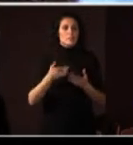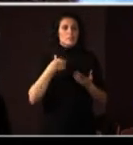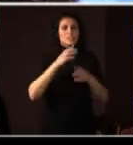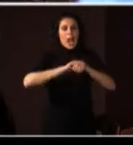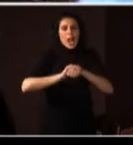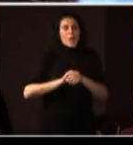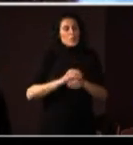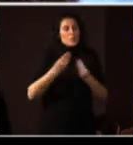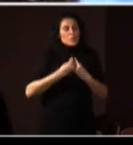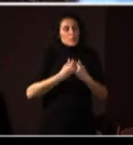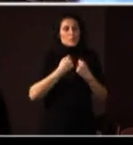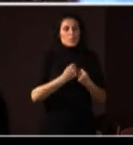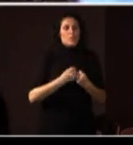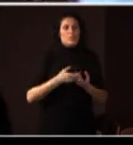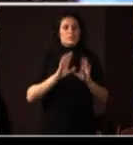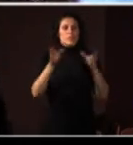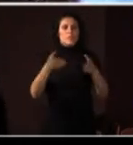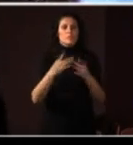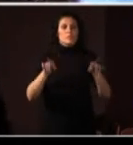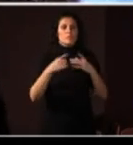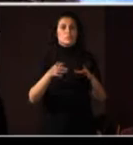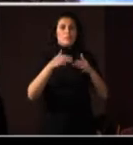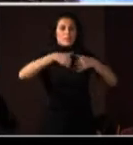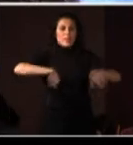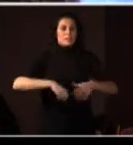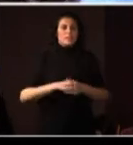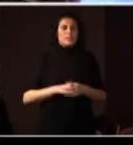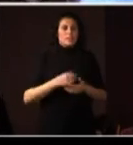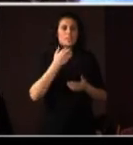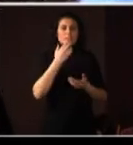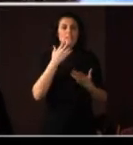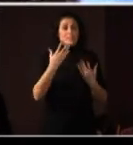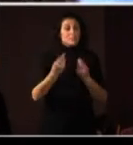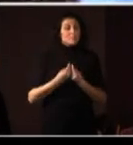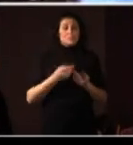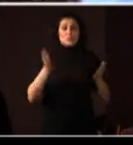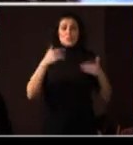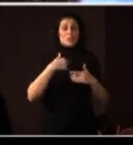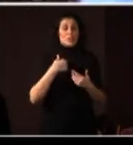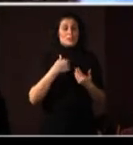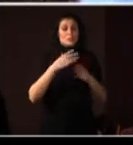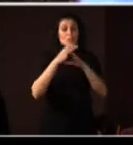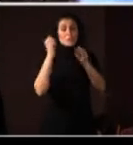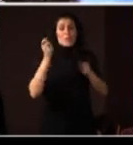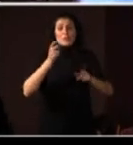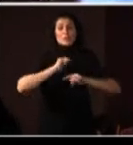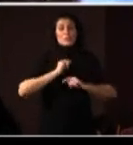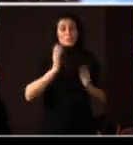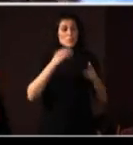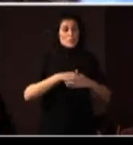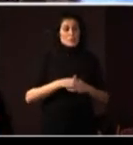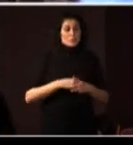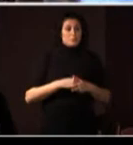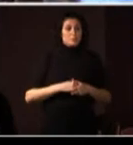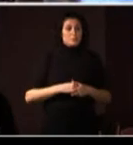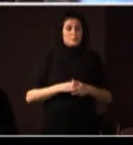y director de la banda municipal de Albacete. Sin vuestro aval, esta distinción que hoy se me realiza no hubiese sido